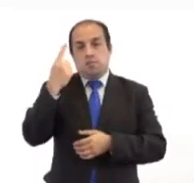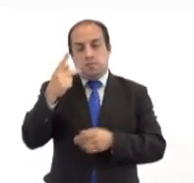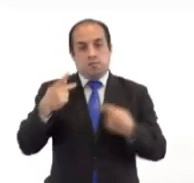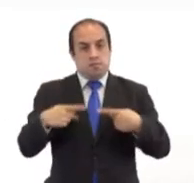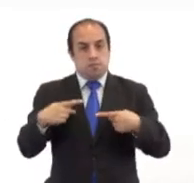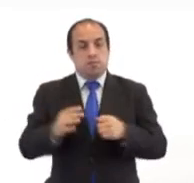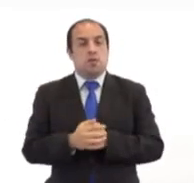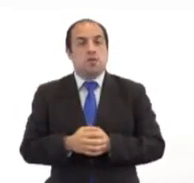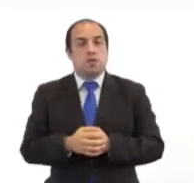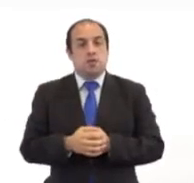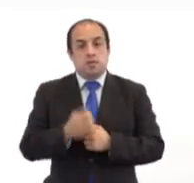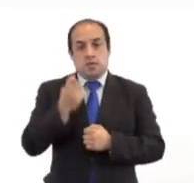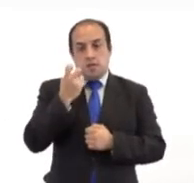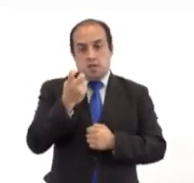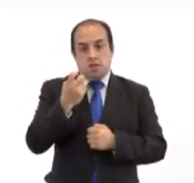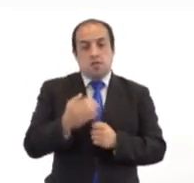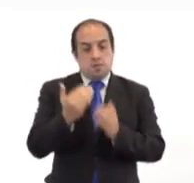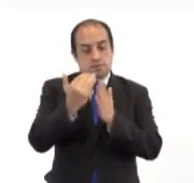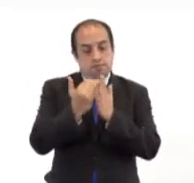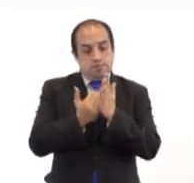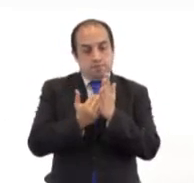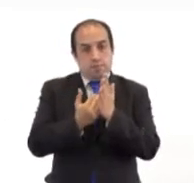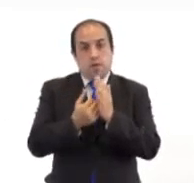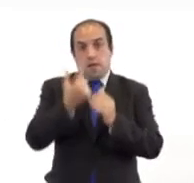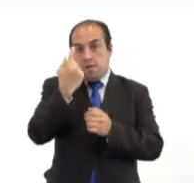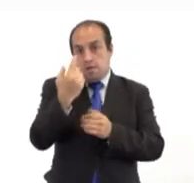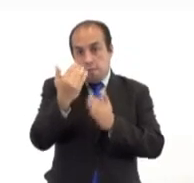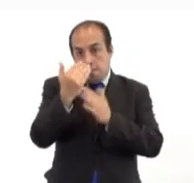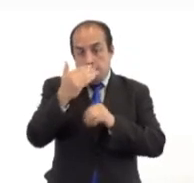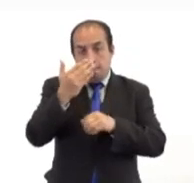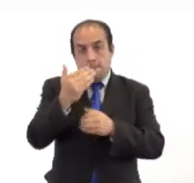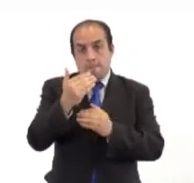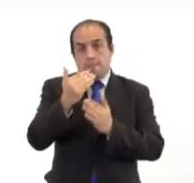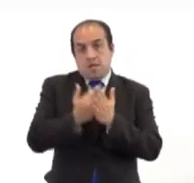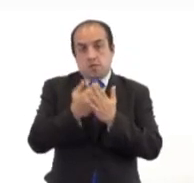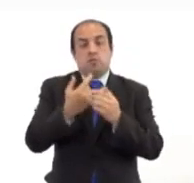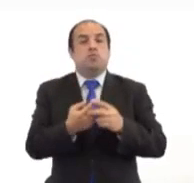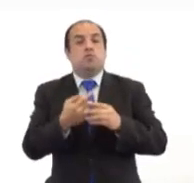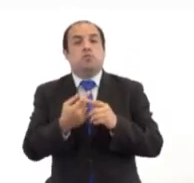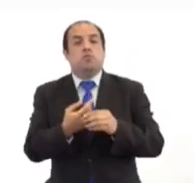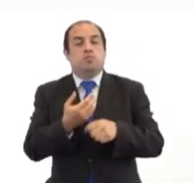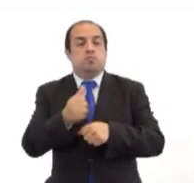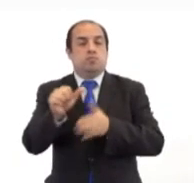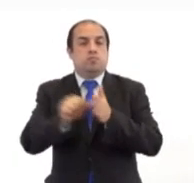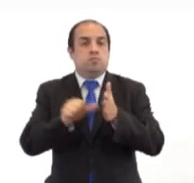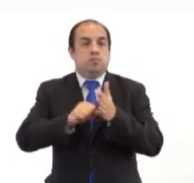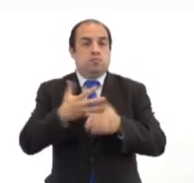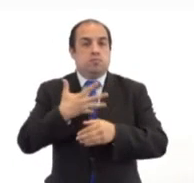reducción en menos de un mes de prácticamente 33% en el número de hospitalizados. Siguiente.